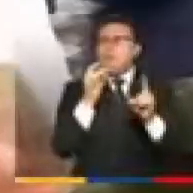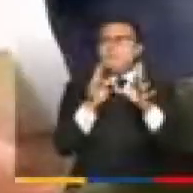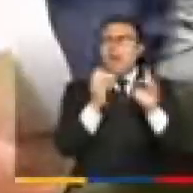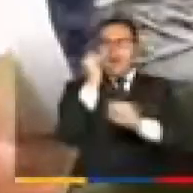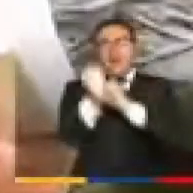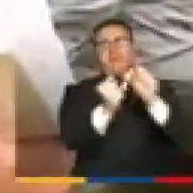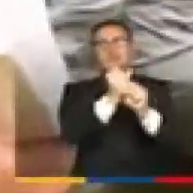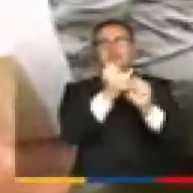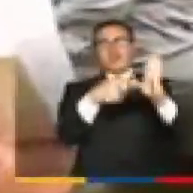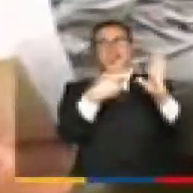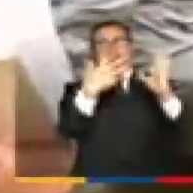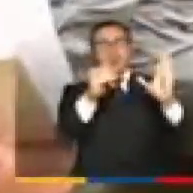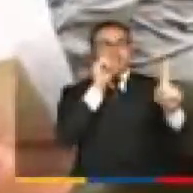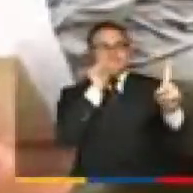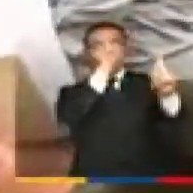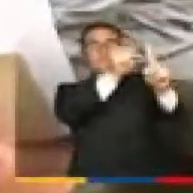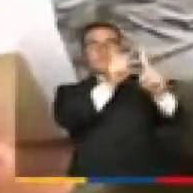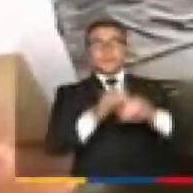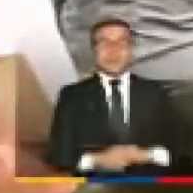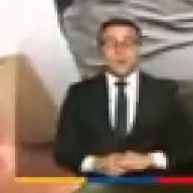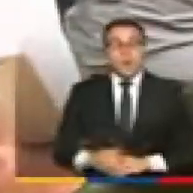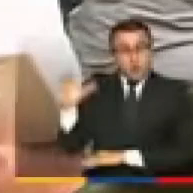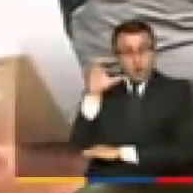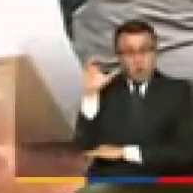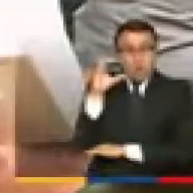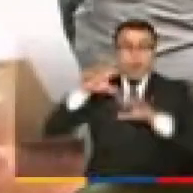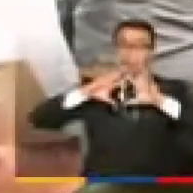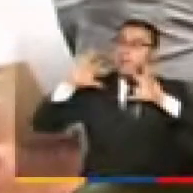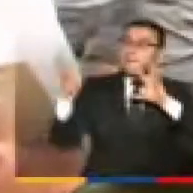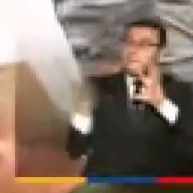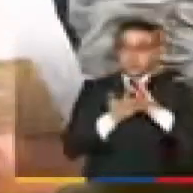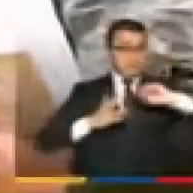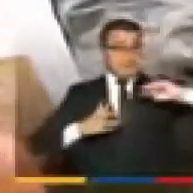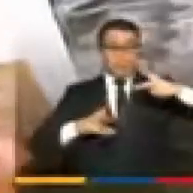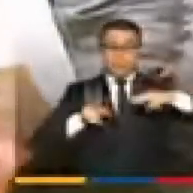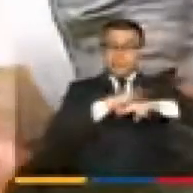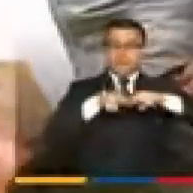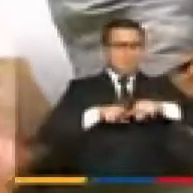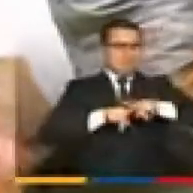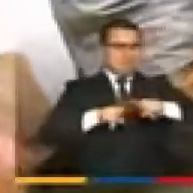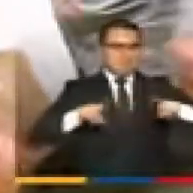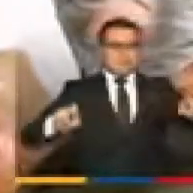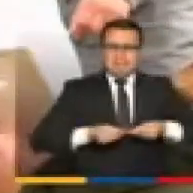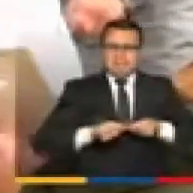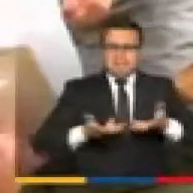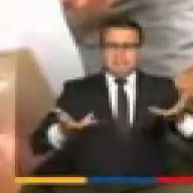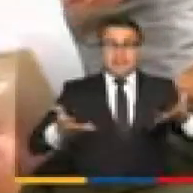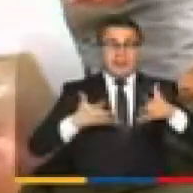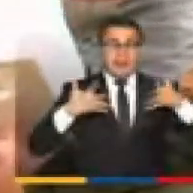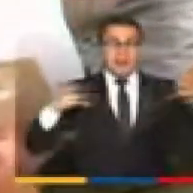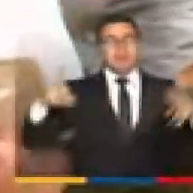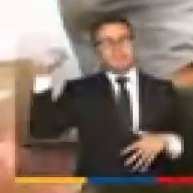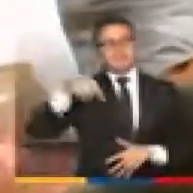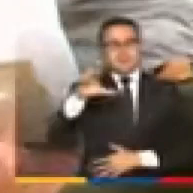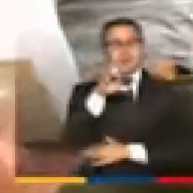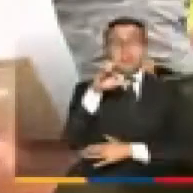Colombia, el segundo país más biodiverso del mundo y el líder mundial en